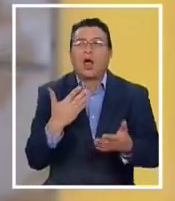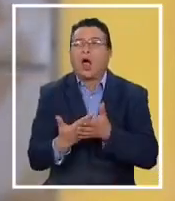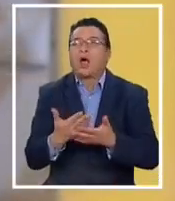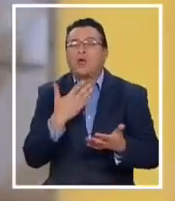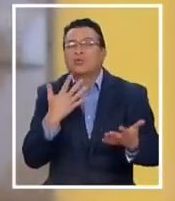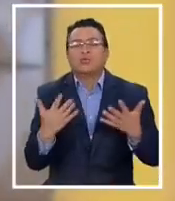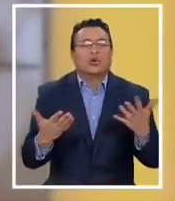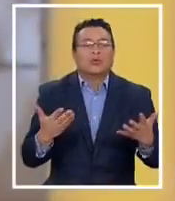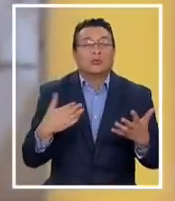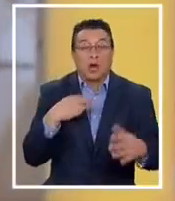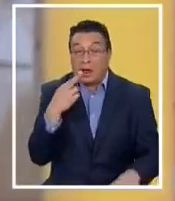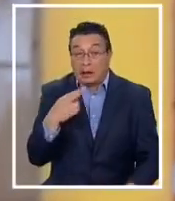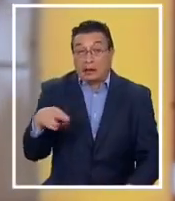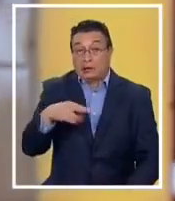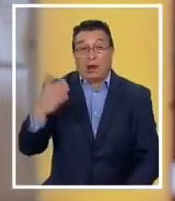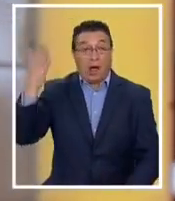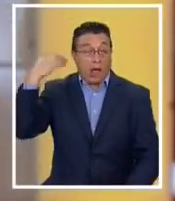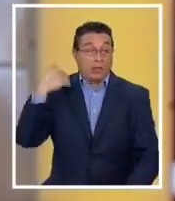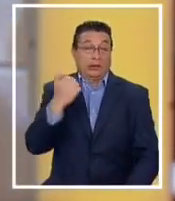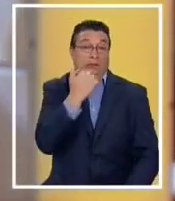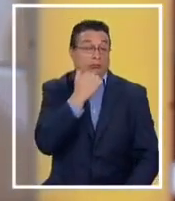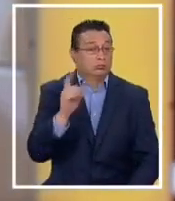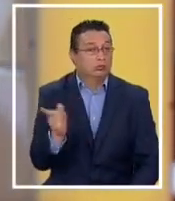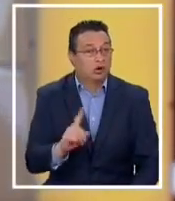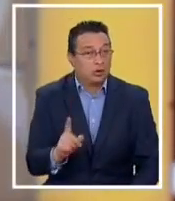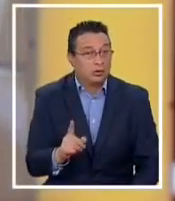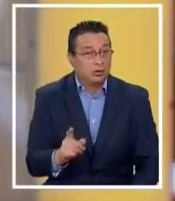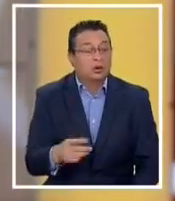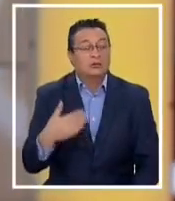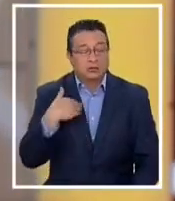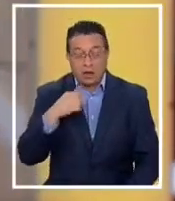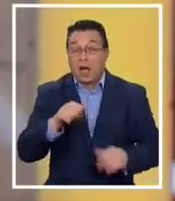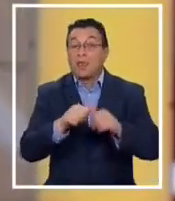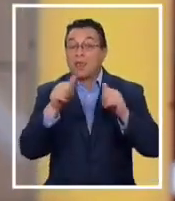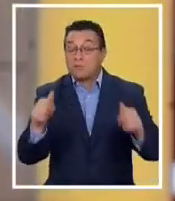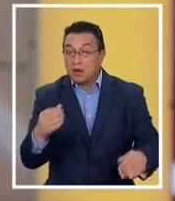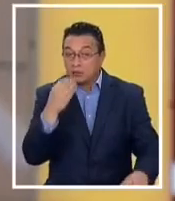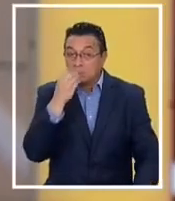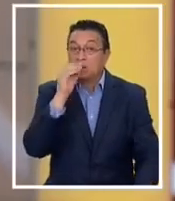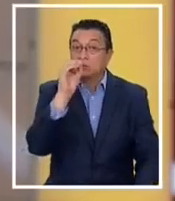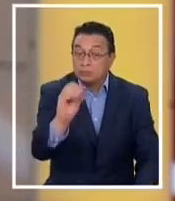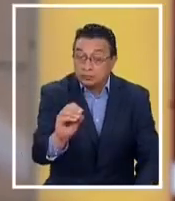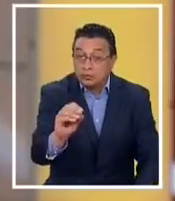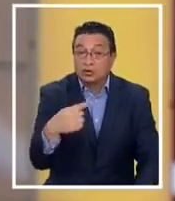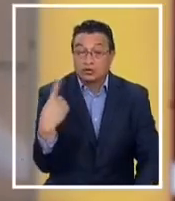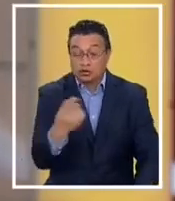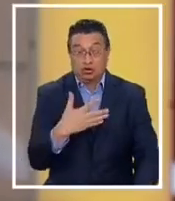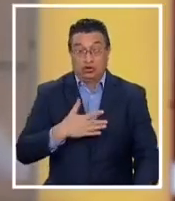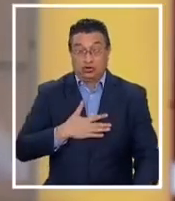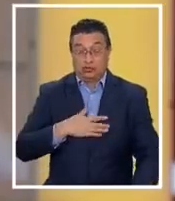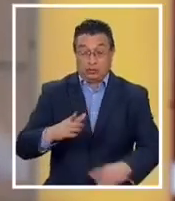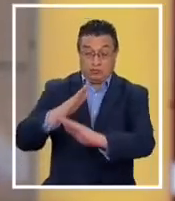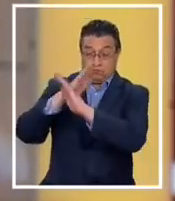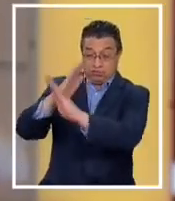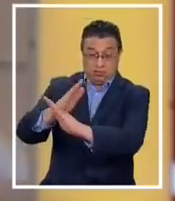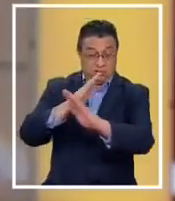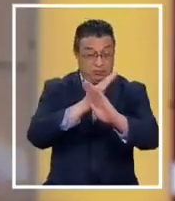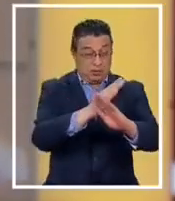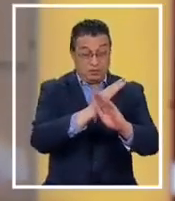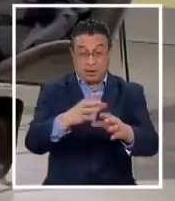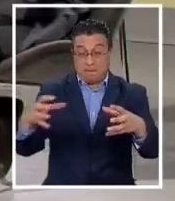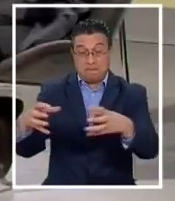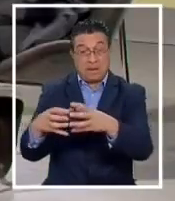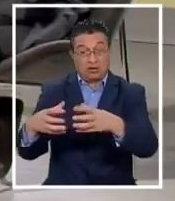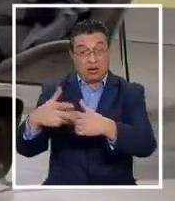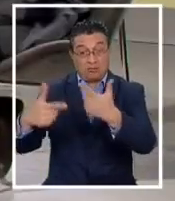porque no queremos repetirlo además que yo les recuerdo que nosotros nunca hemos retado como partido comunista a ningún